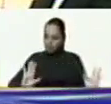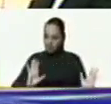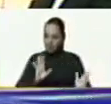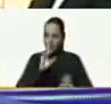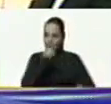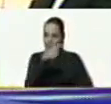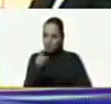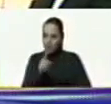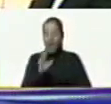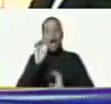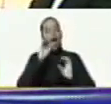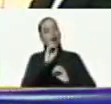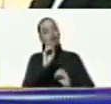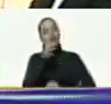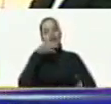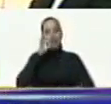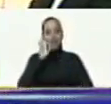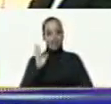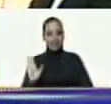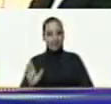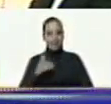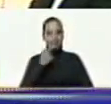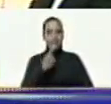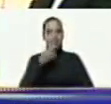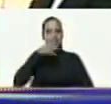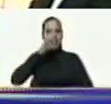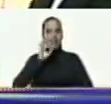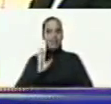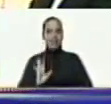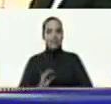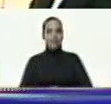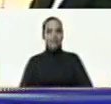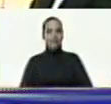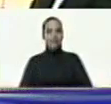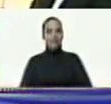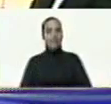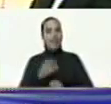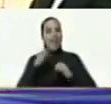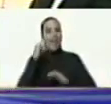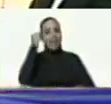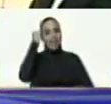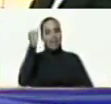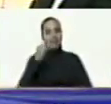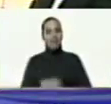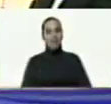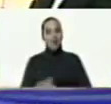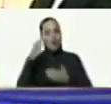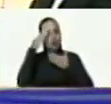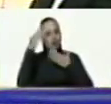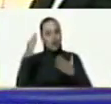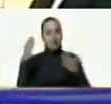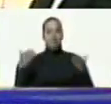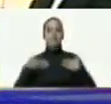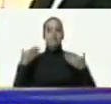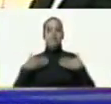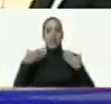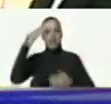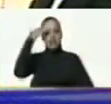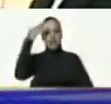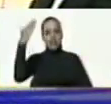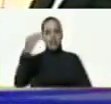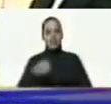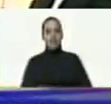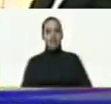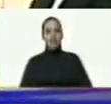¿Un café? Calona tiene unas ideas. Bueno, los voy a saludar. Me da mucha alegría saludarlos, haber